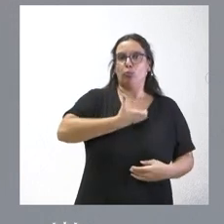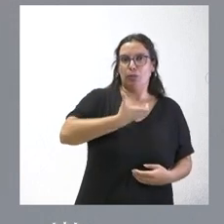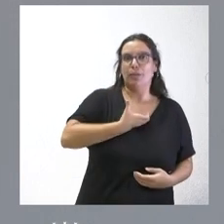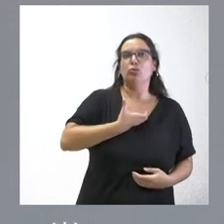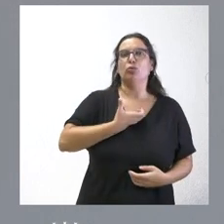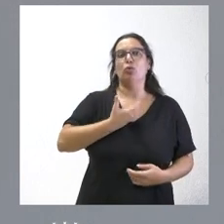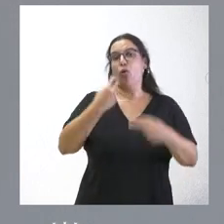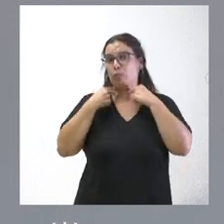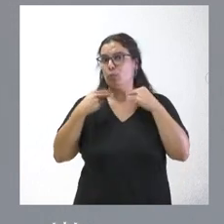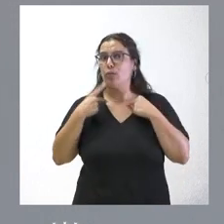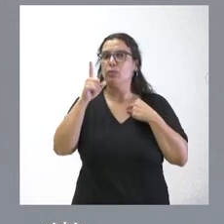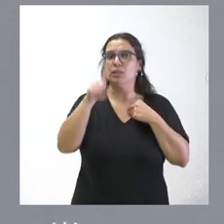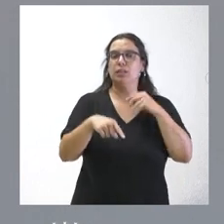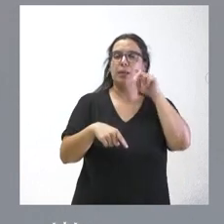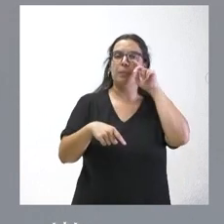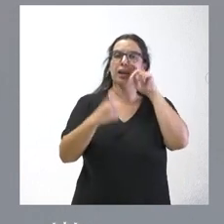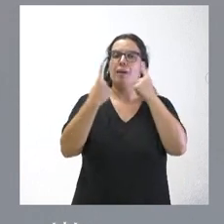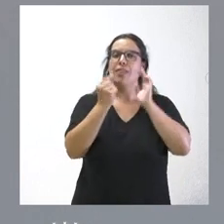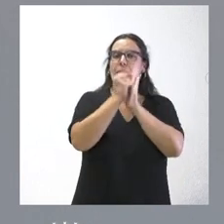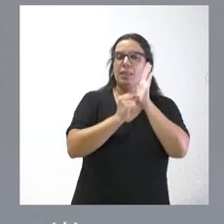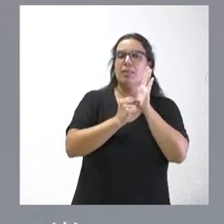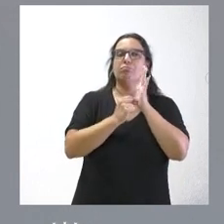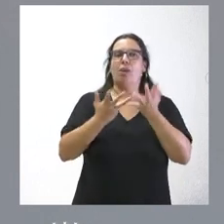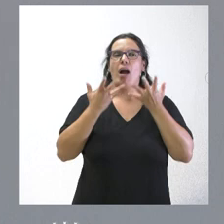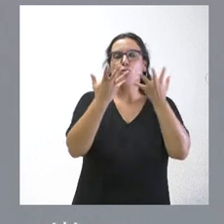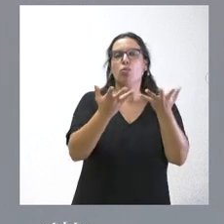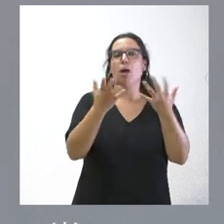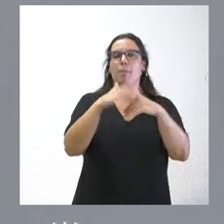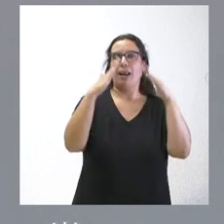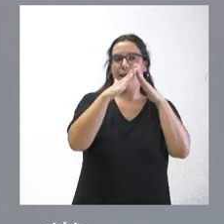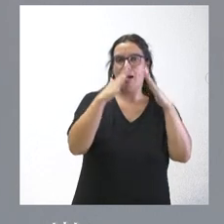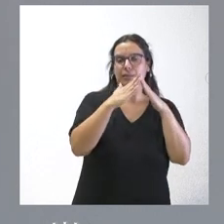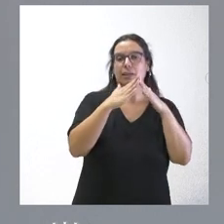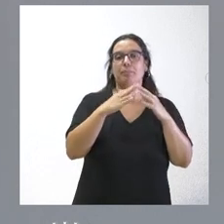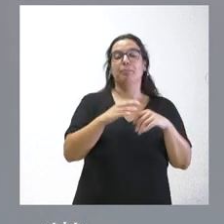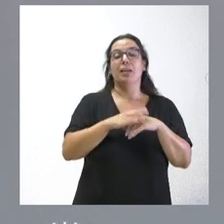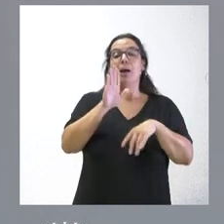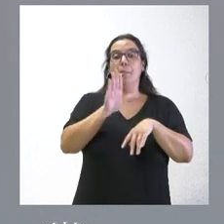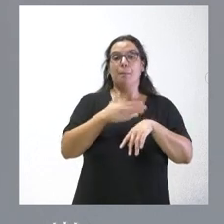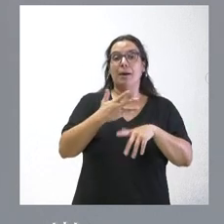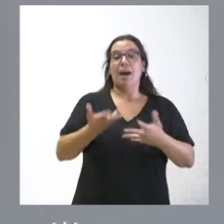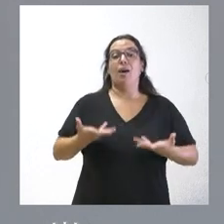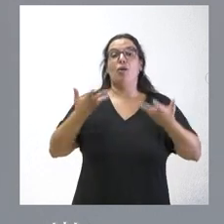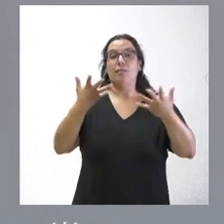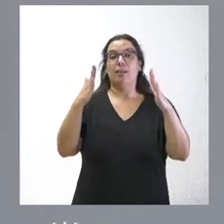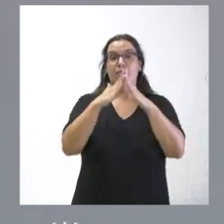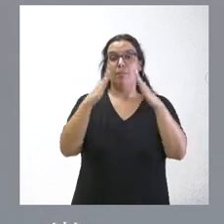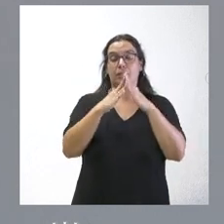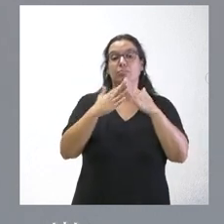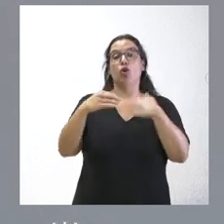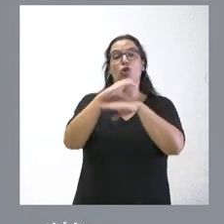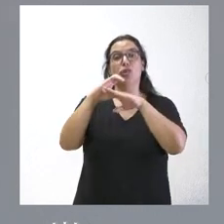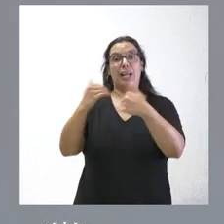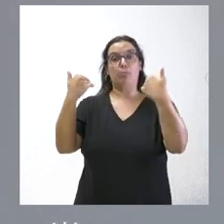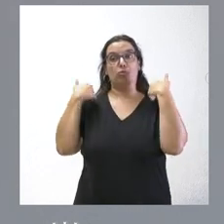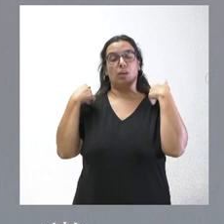incluye en alguna medida ayudas en materia de vivienda para facilitar la vivienda saben ustedes que la consejería competencias en materia de vivienda pues tiene